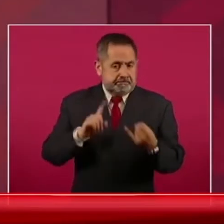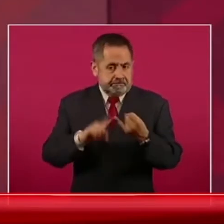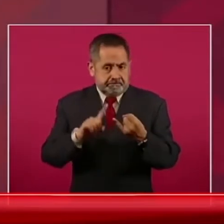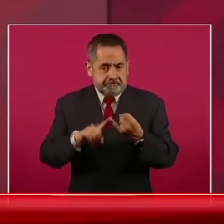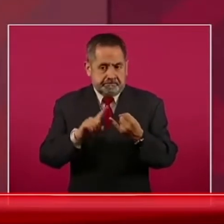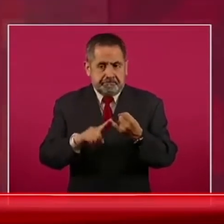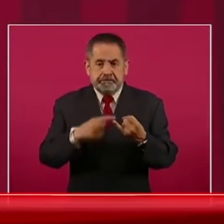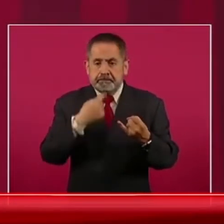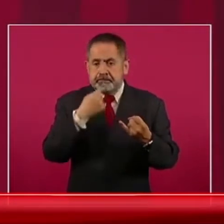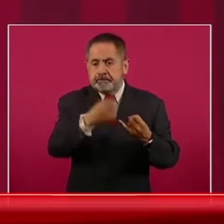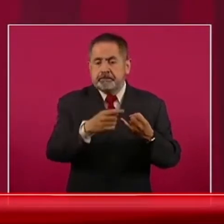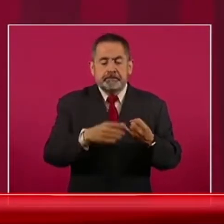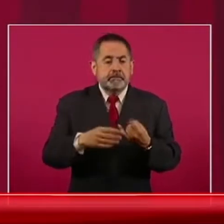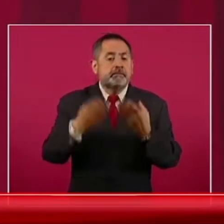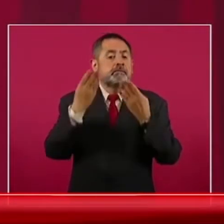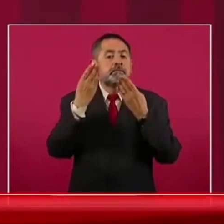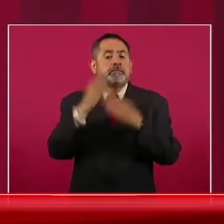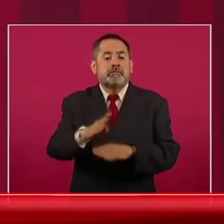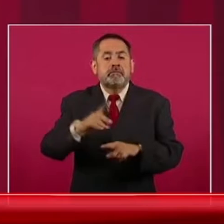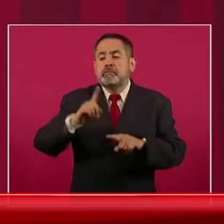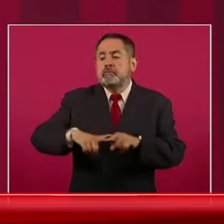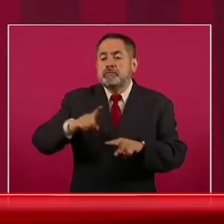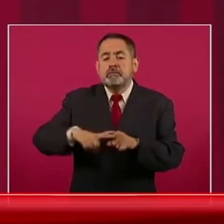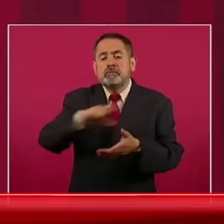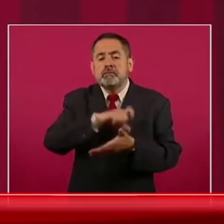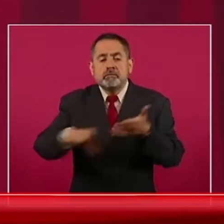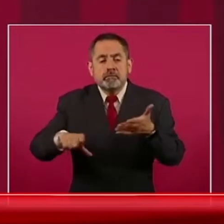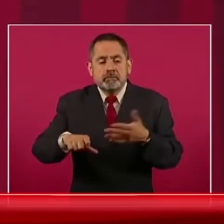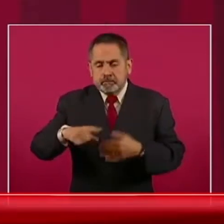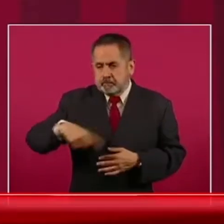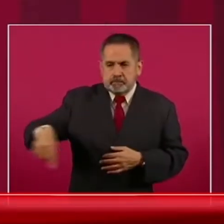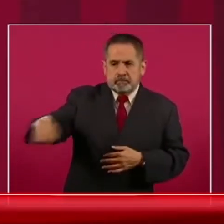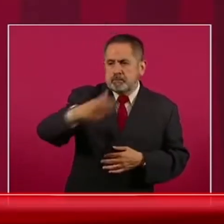que el banco sea adquirido por mexicanos.